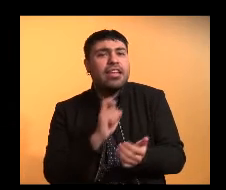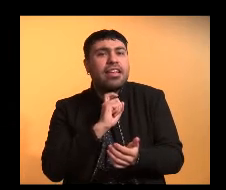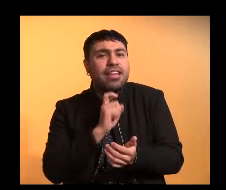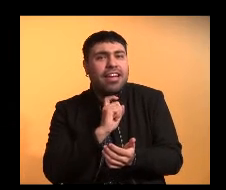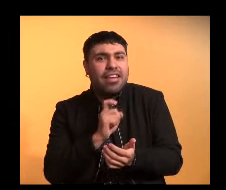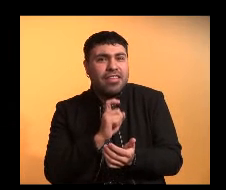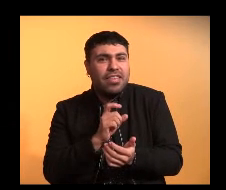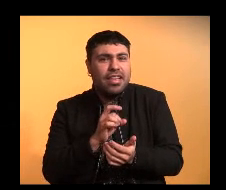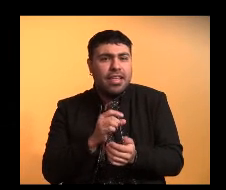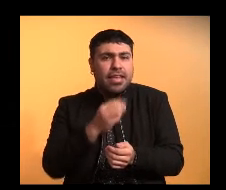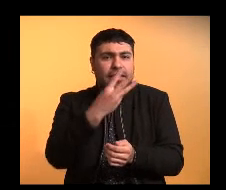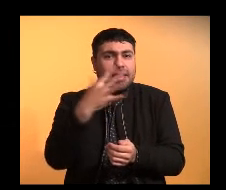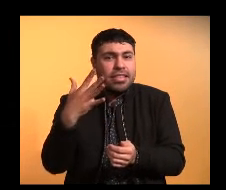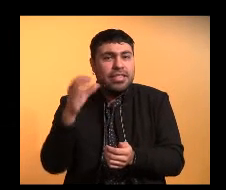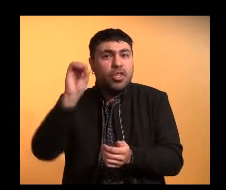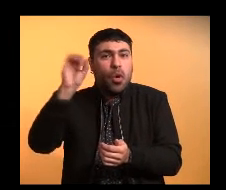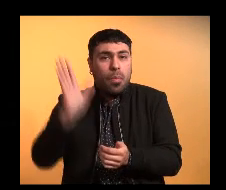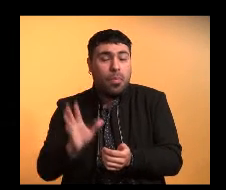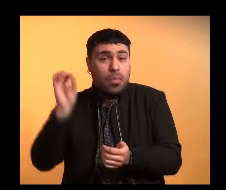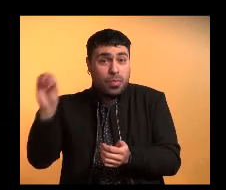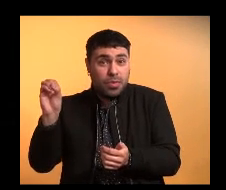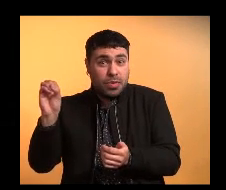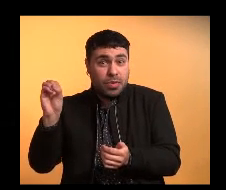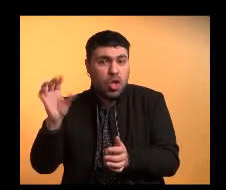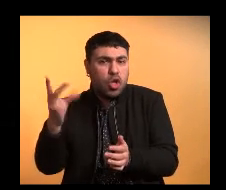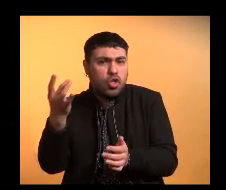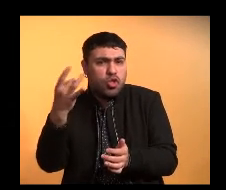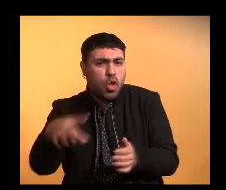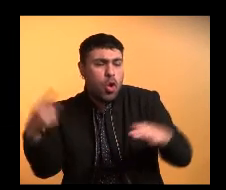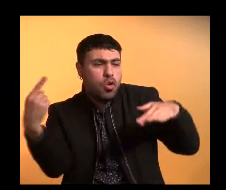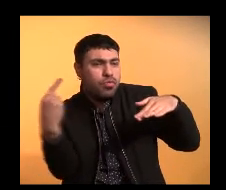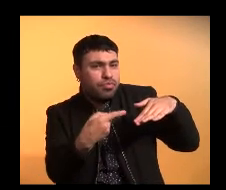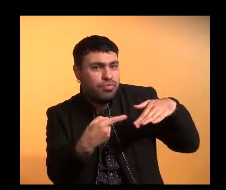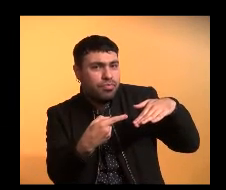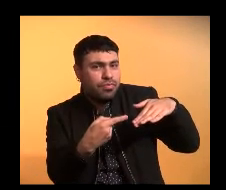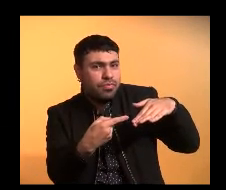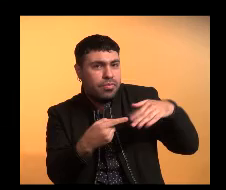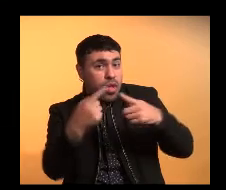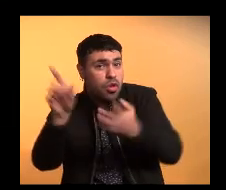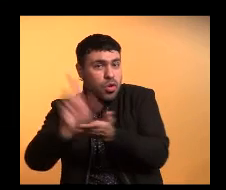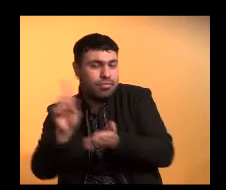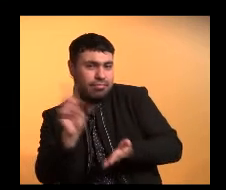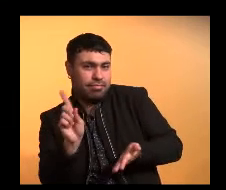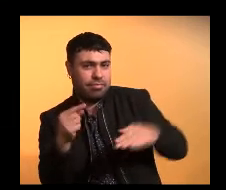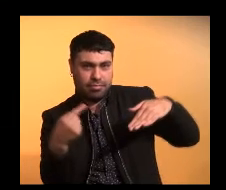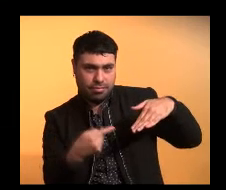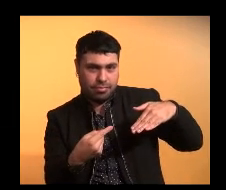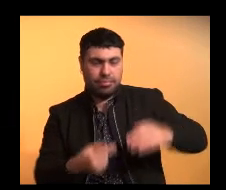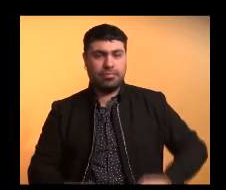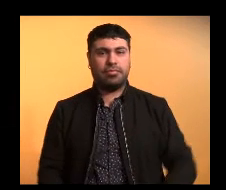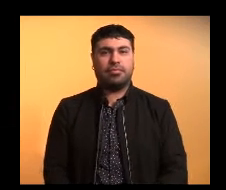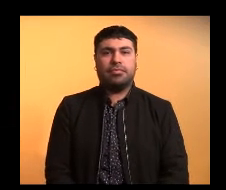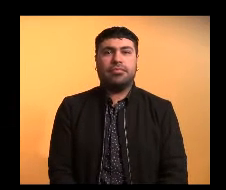El 35% de todas las algas pardas que encontramos en Antártica son exclusivas, son endémicas de ese